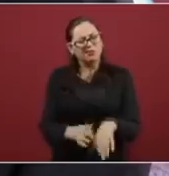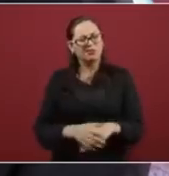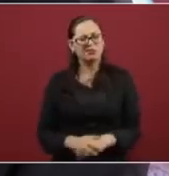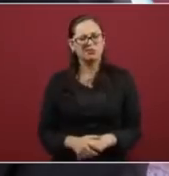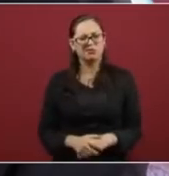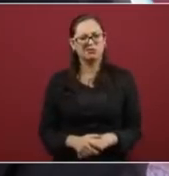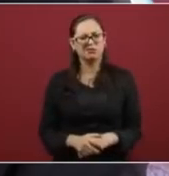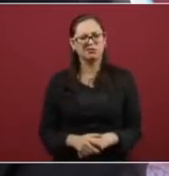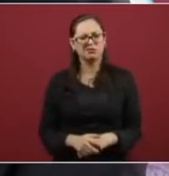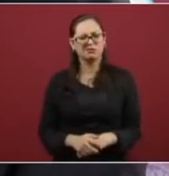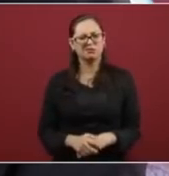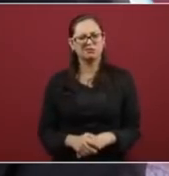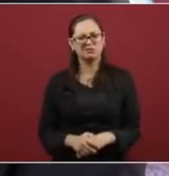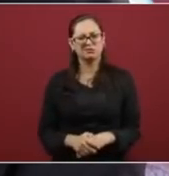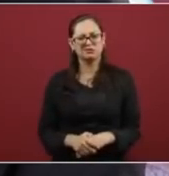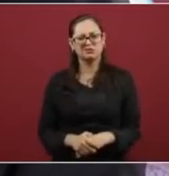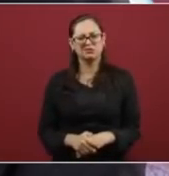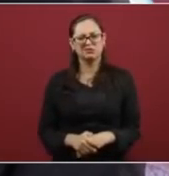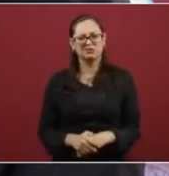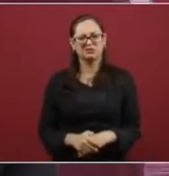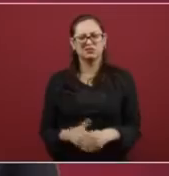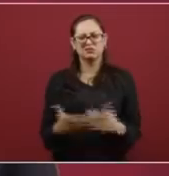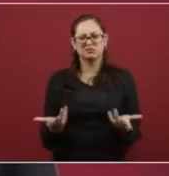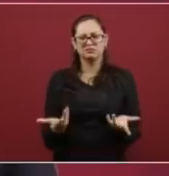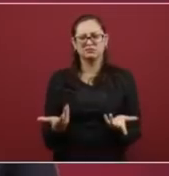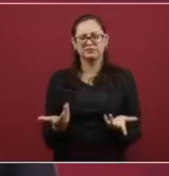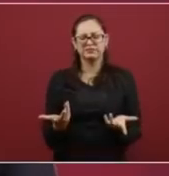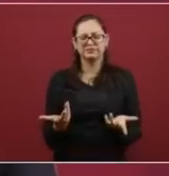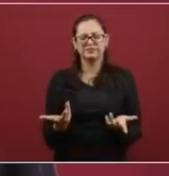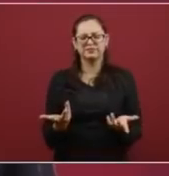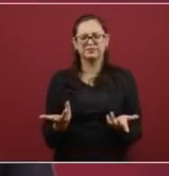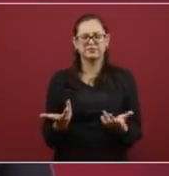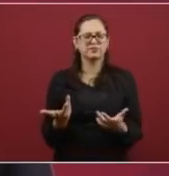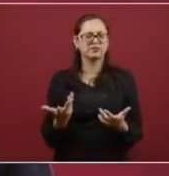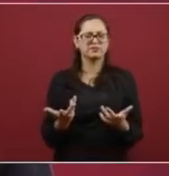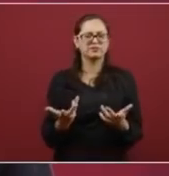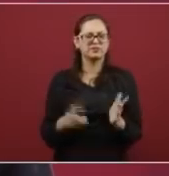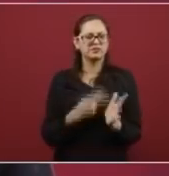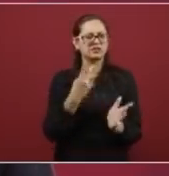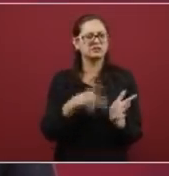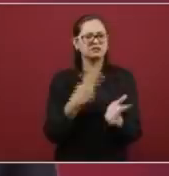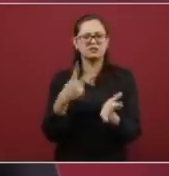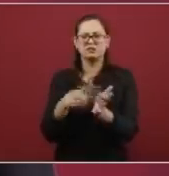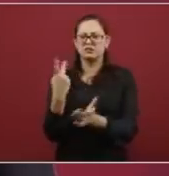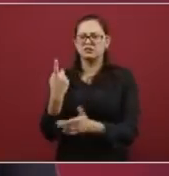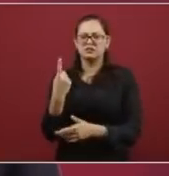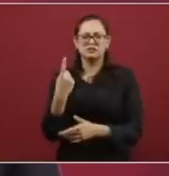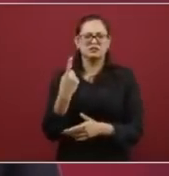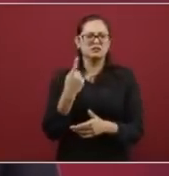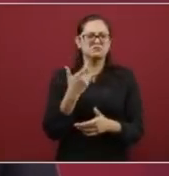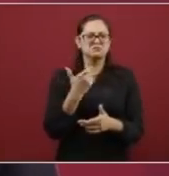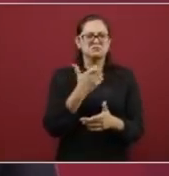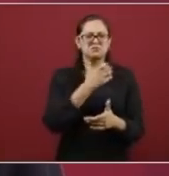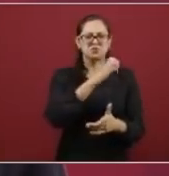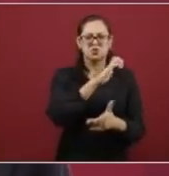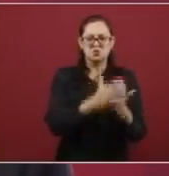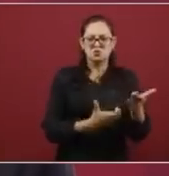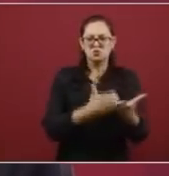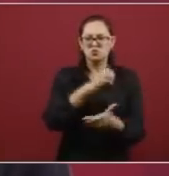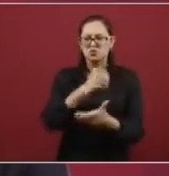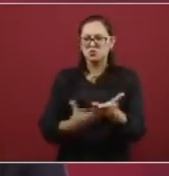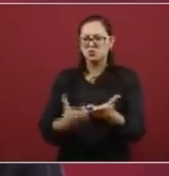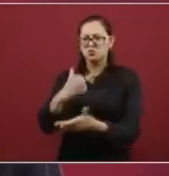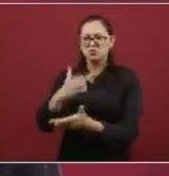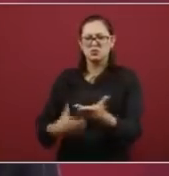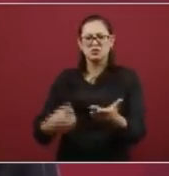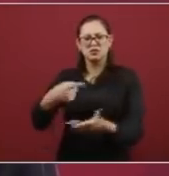Inclusive les comentaba que en muchos casos estos contratos ni siquiera pasaron por los